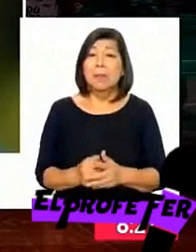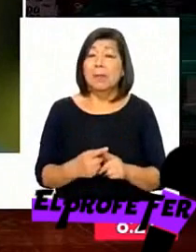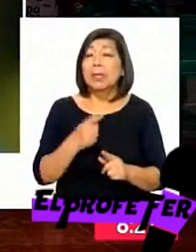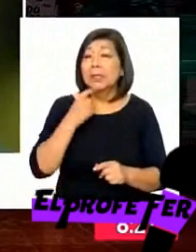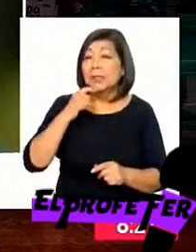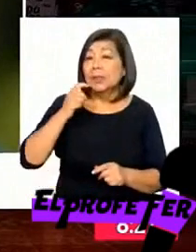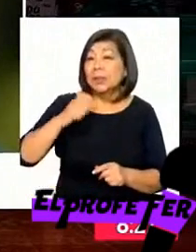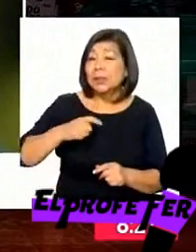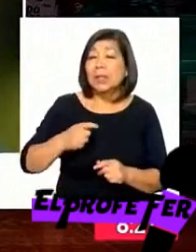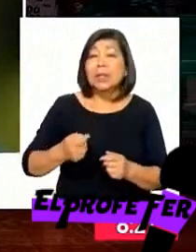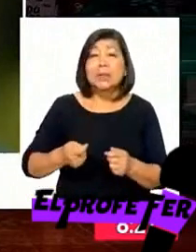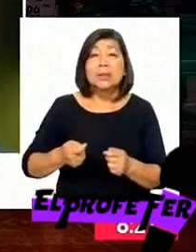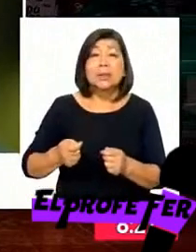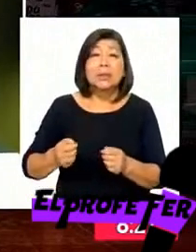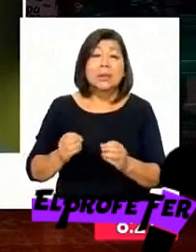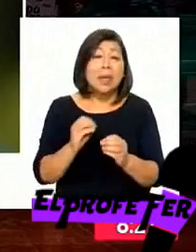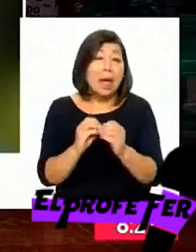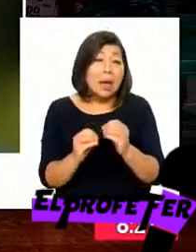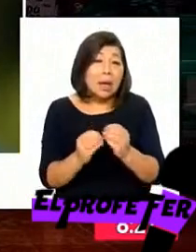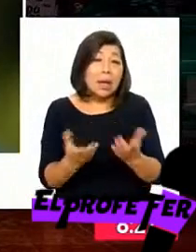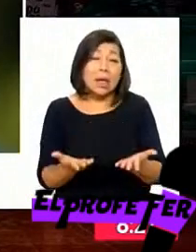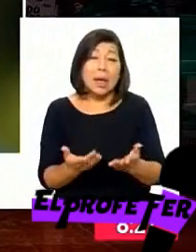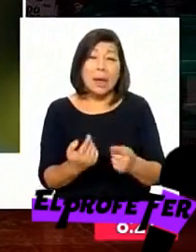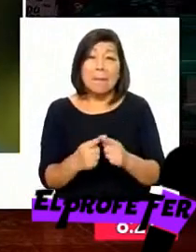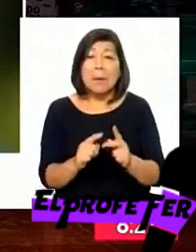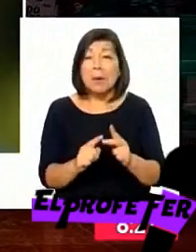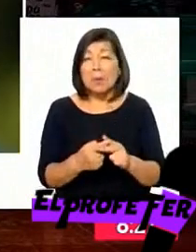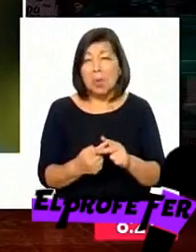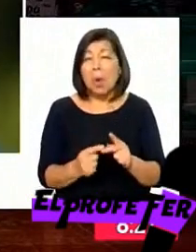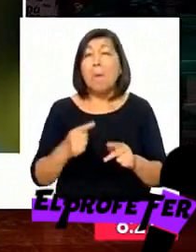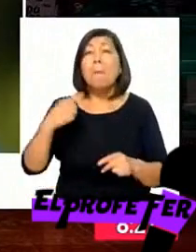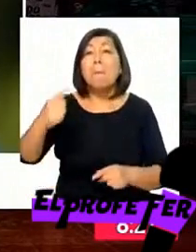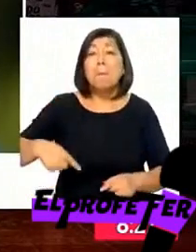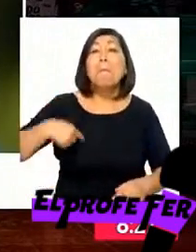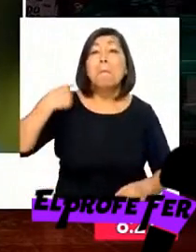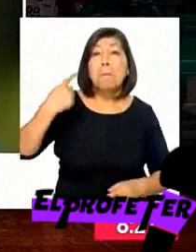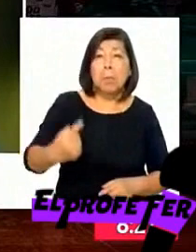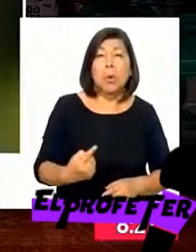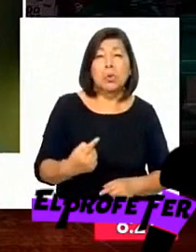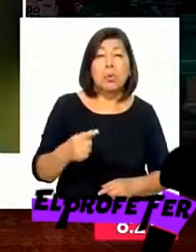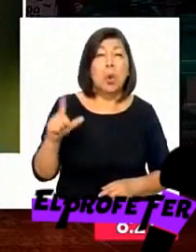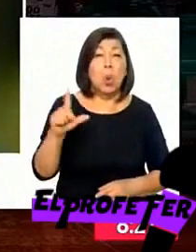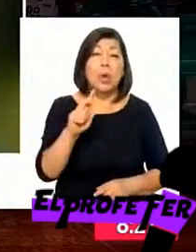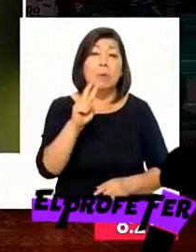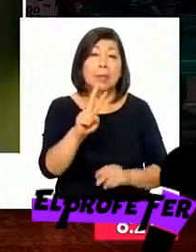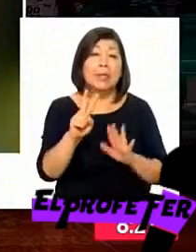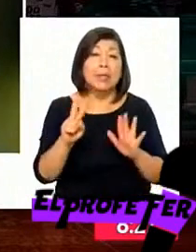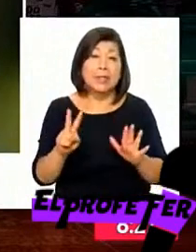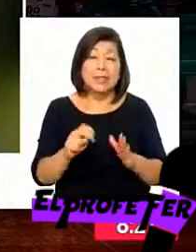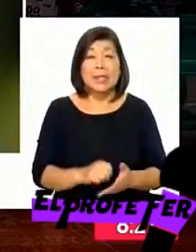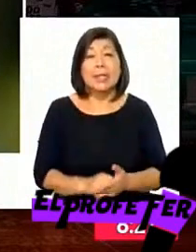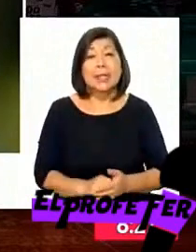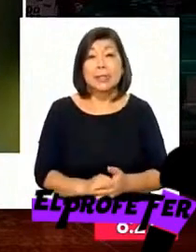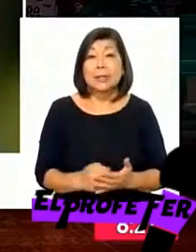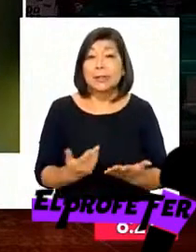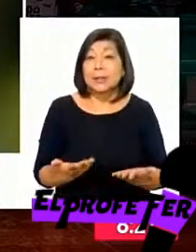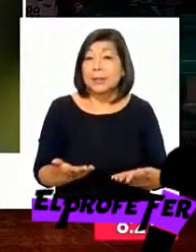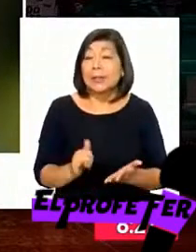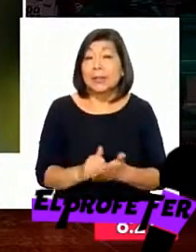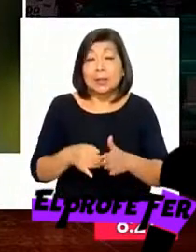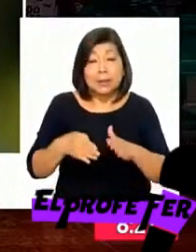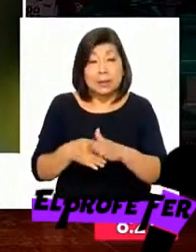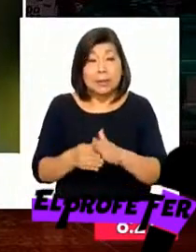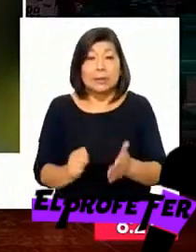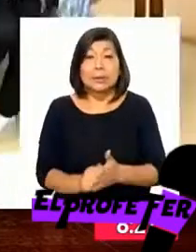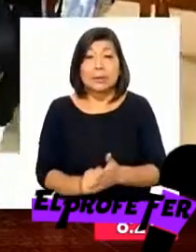que necesitan es limpieza y recuperación. Ellos empezarán el próximo lunes 27. Obviamente, los que albergan